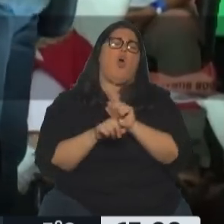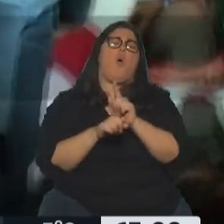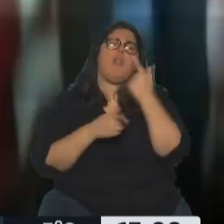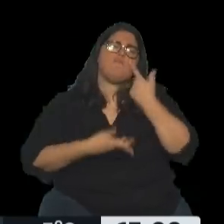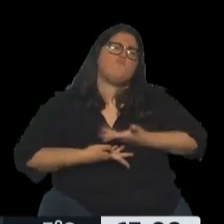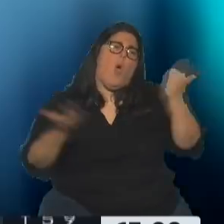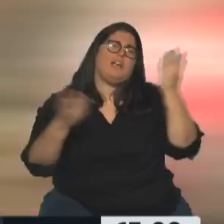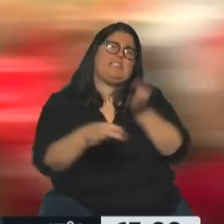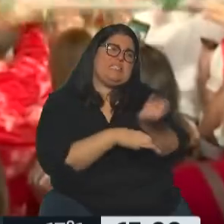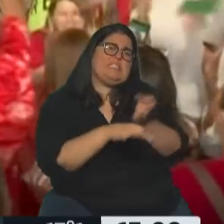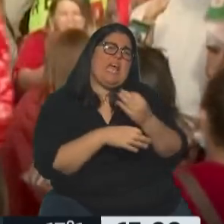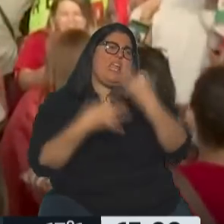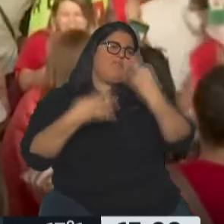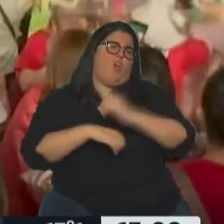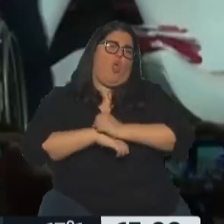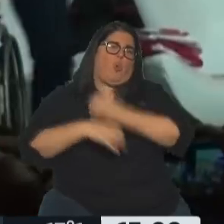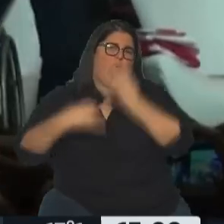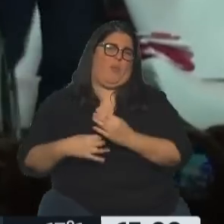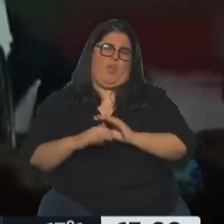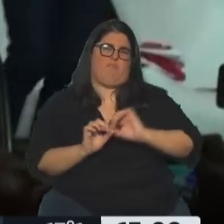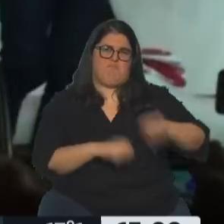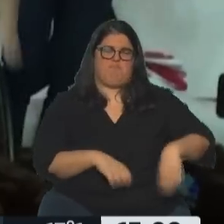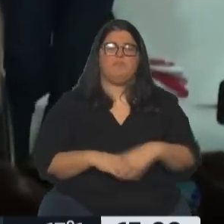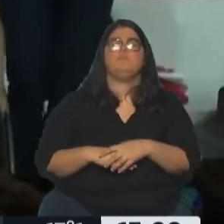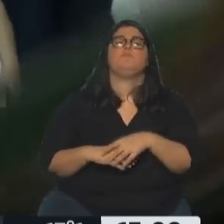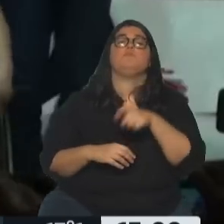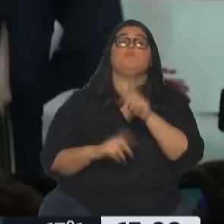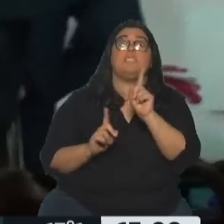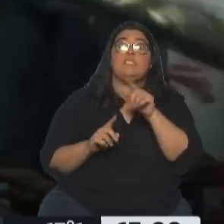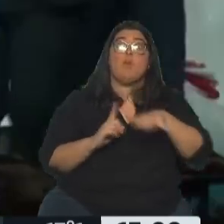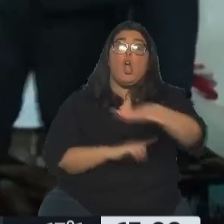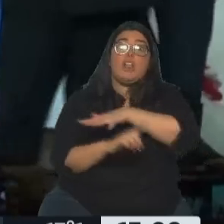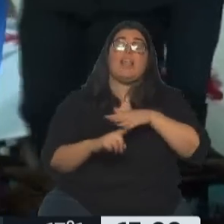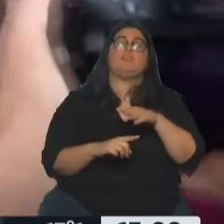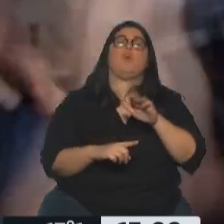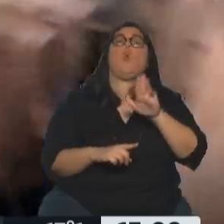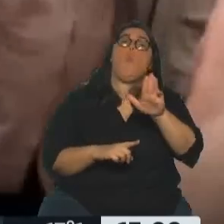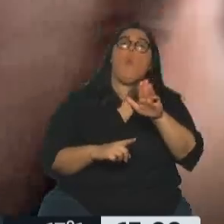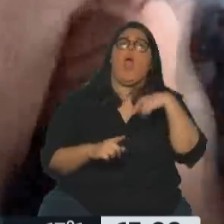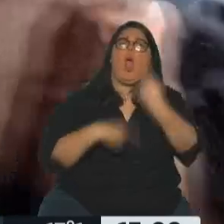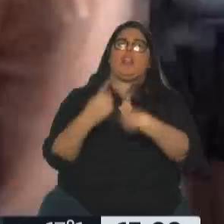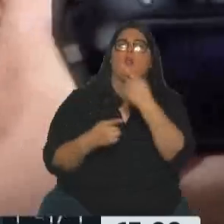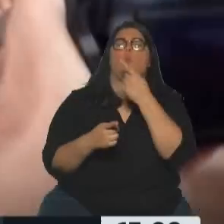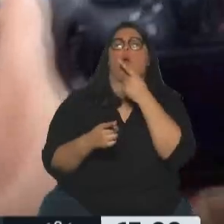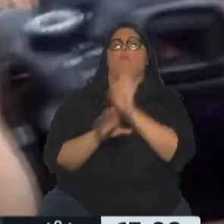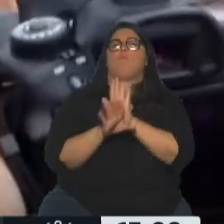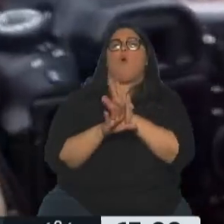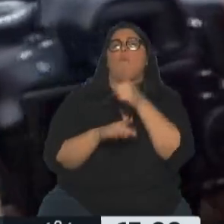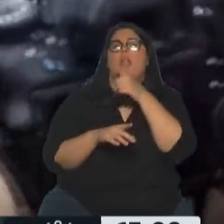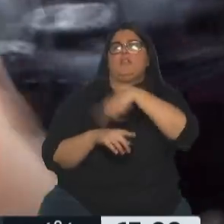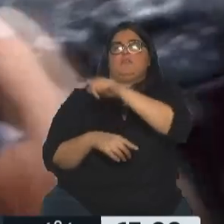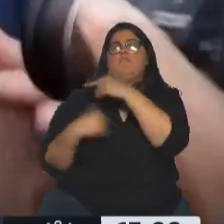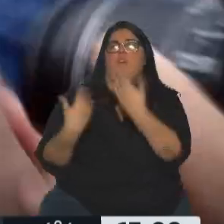que dar. En ese contexto, Lula da Silva sigue superando en intención de votos al actual mandatario y candidato del Partido